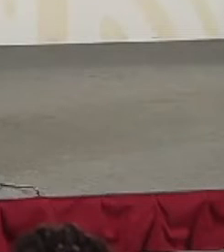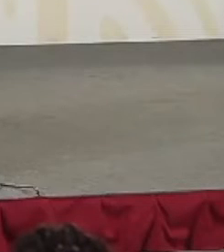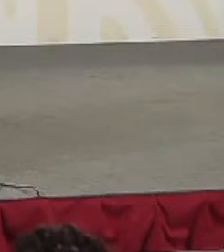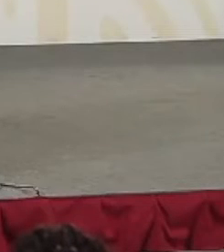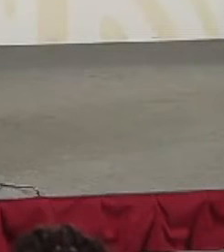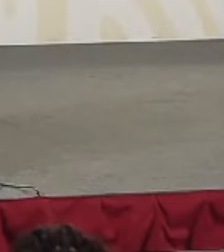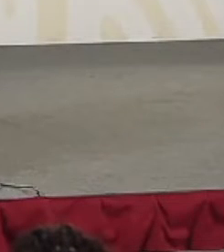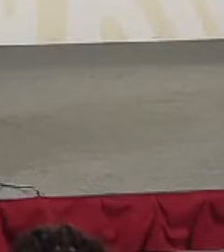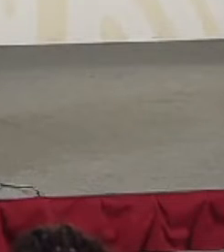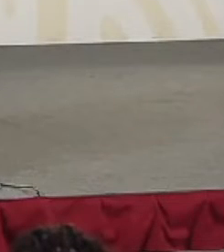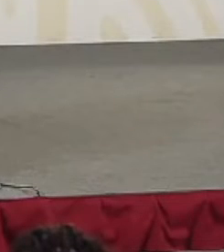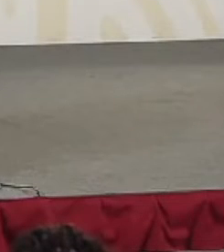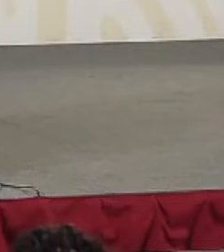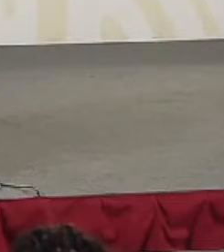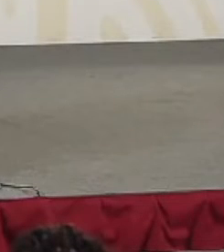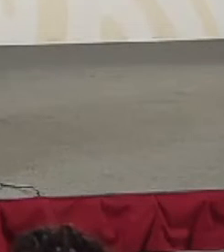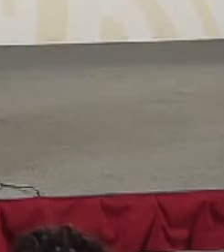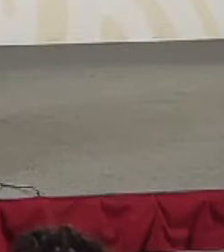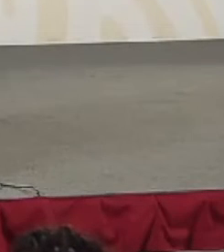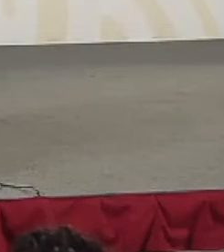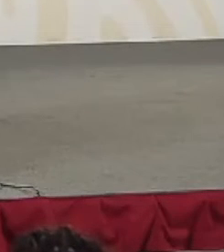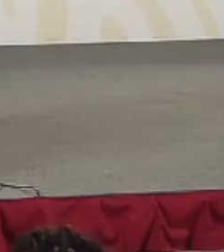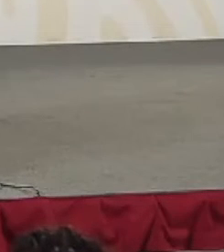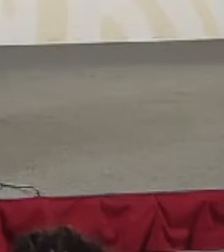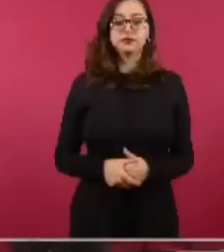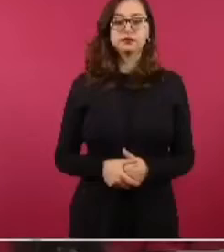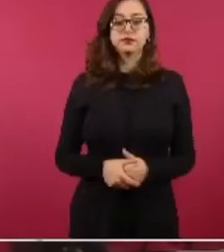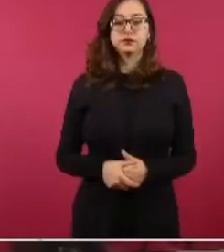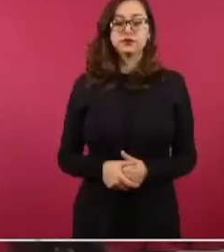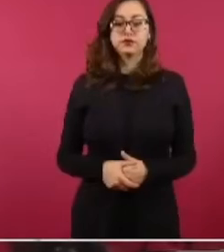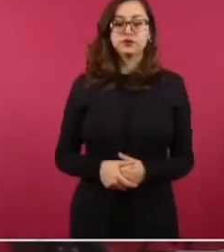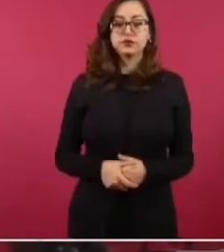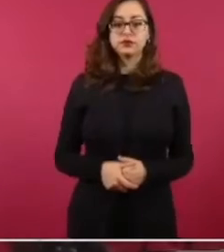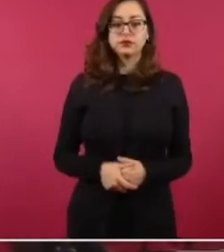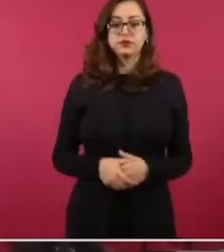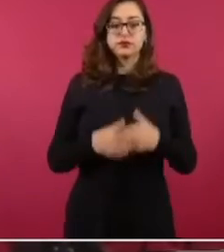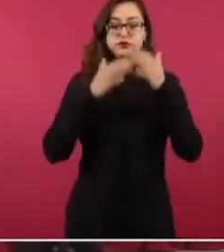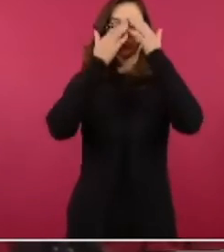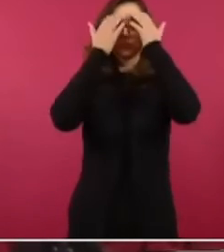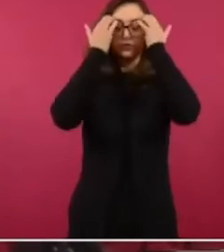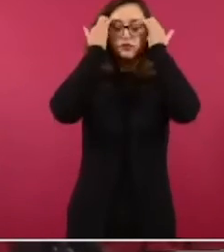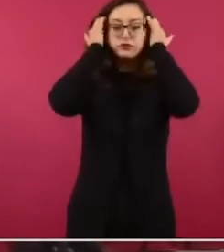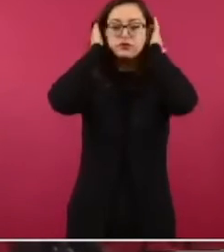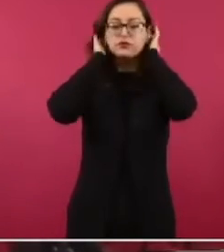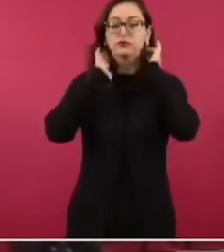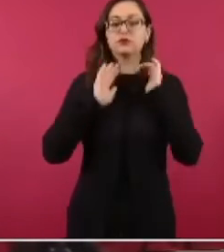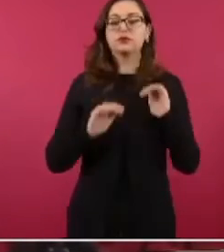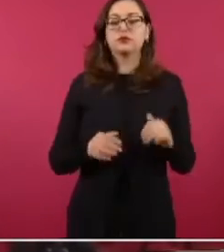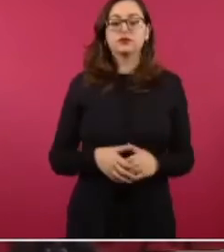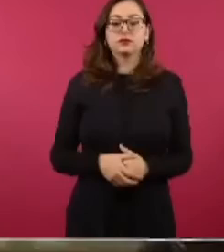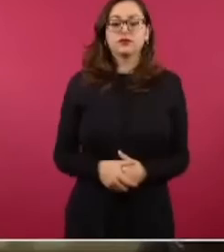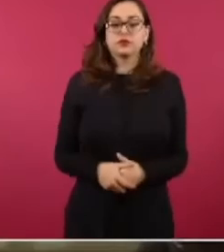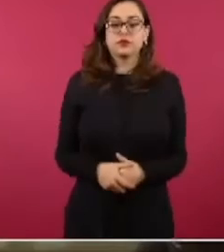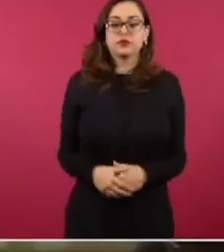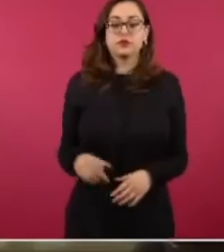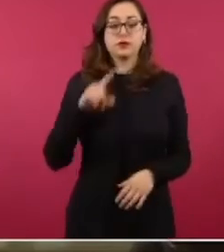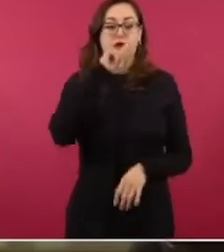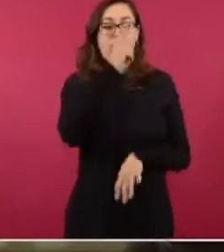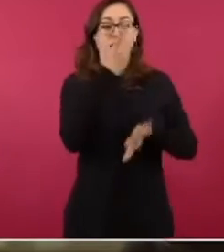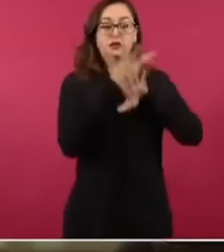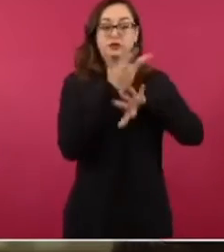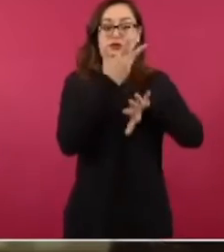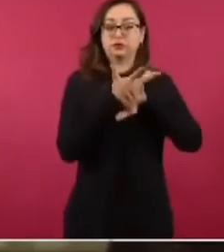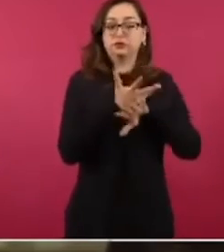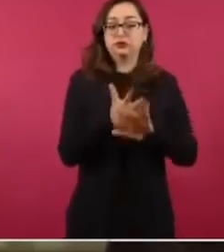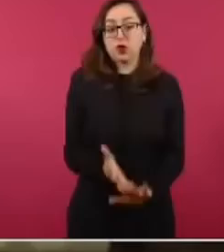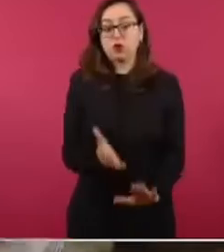Entonces, las autoridades de Estados Unidos les dijeron que ellos los iban a regularizar. Aquí la cuestión es que las familias